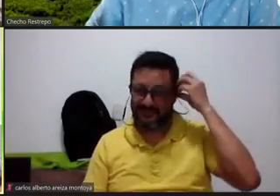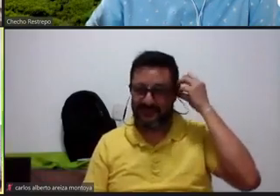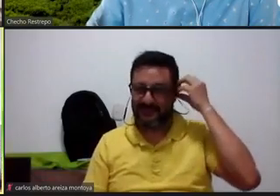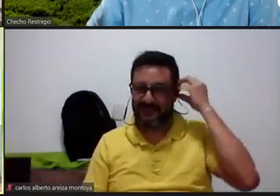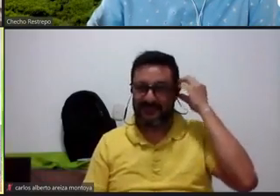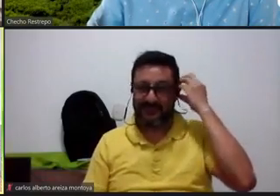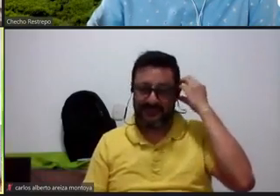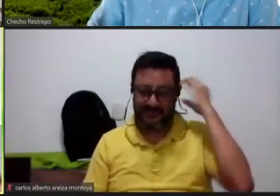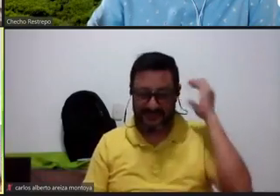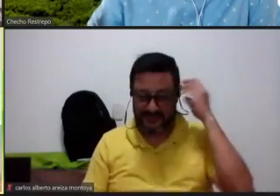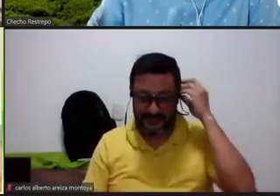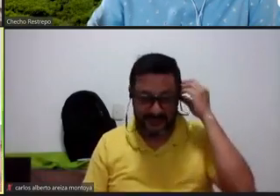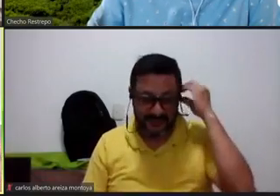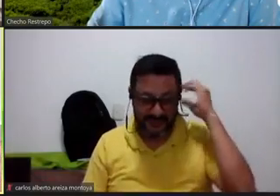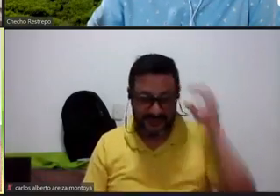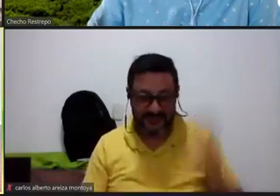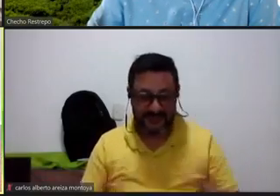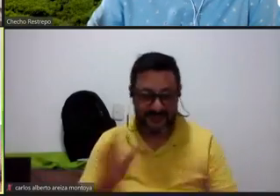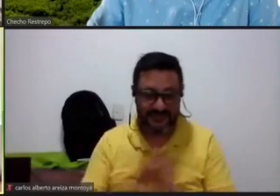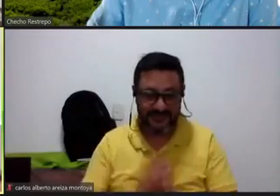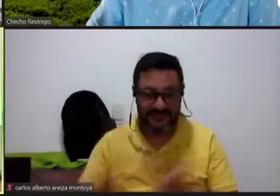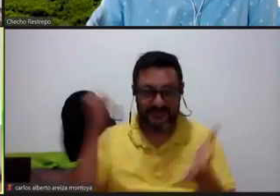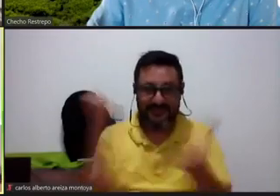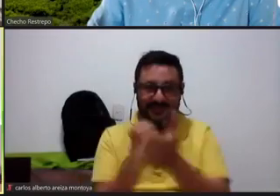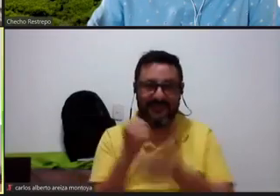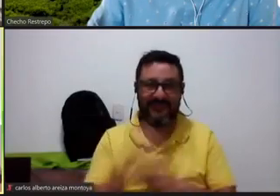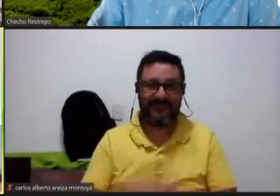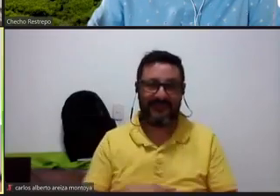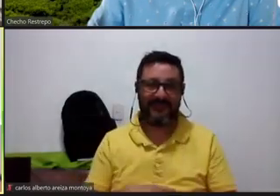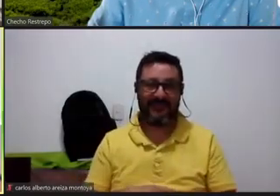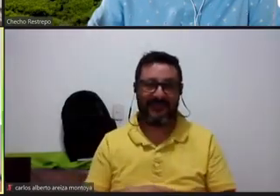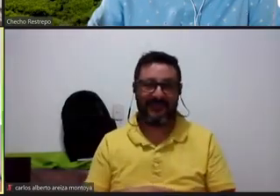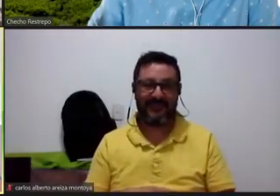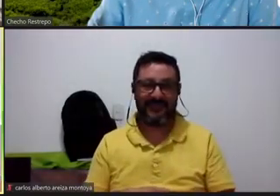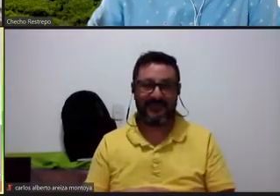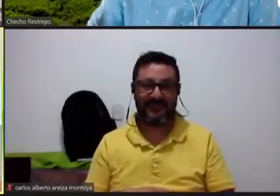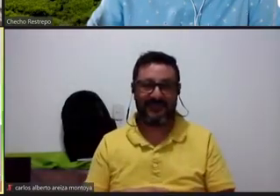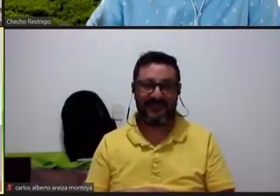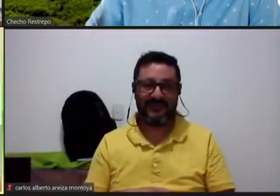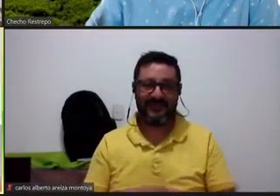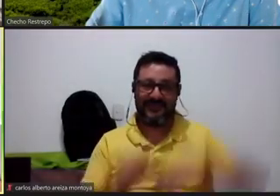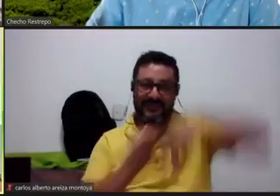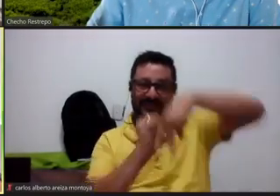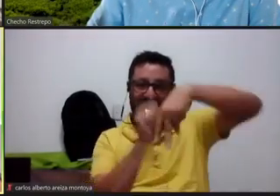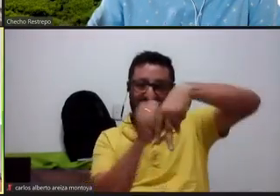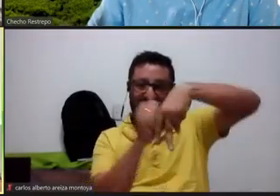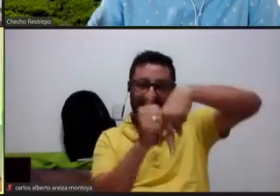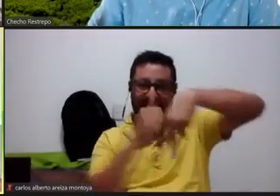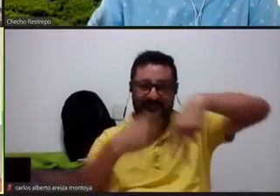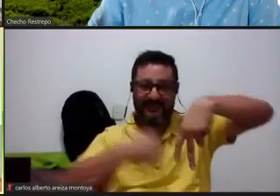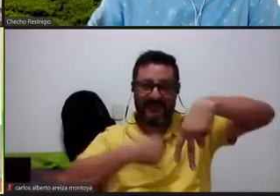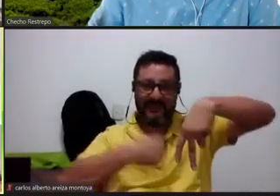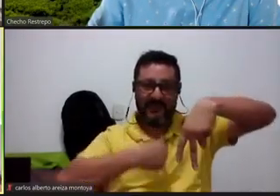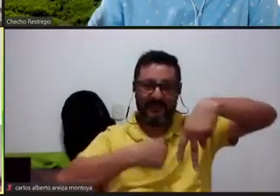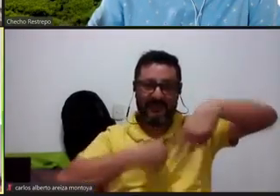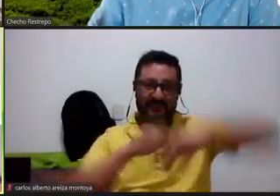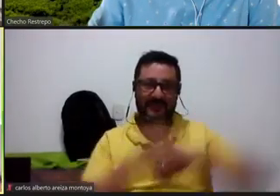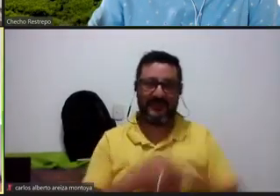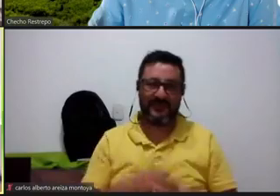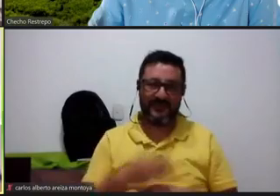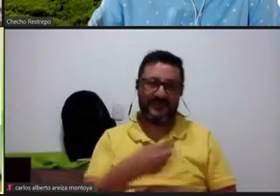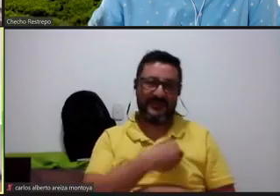Yo sé que es como un sello de deportistas, pero. Para mí también era una oportunidad